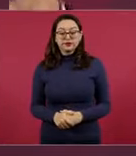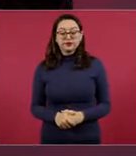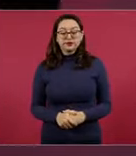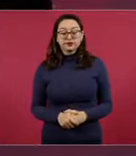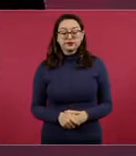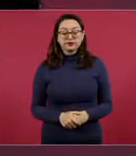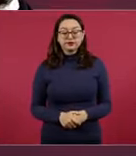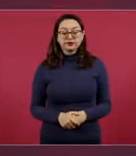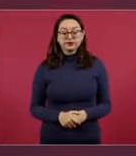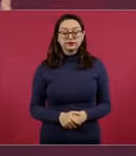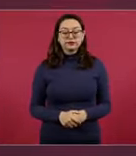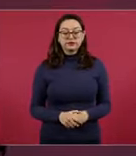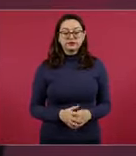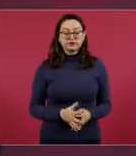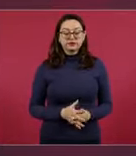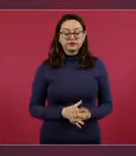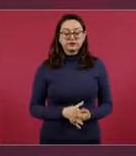con